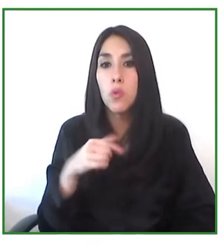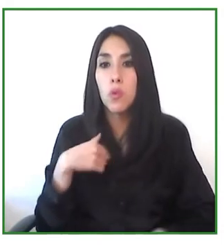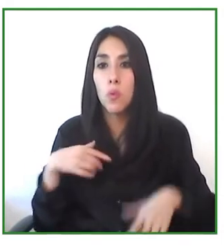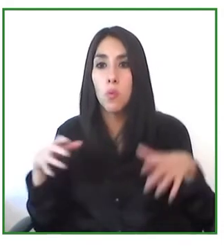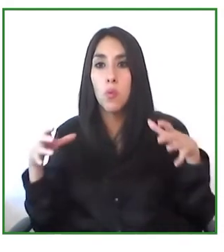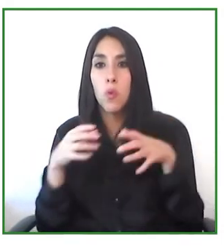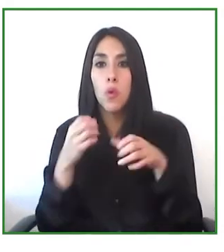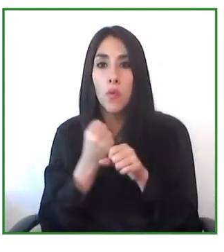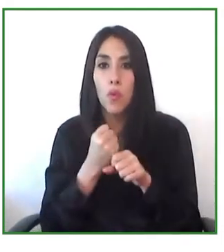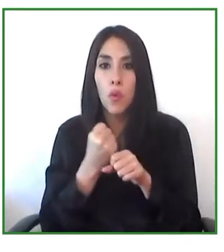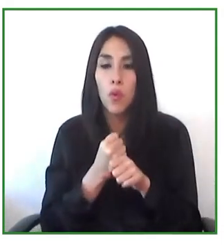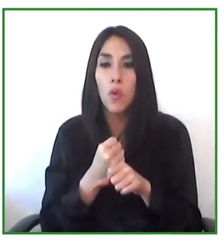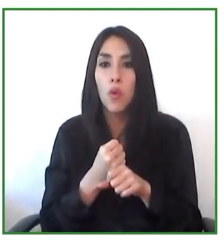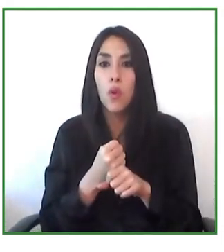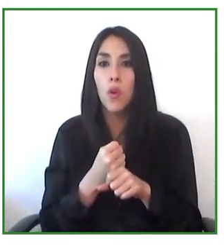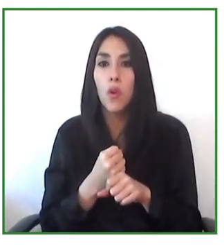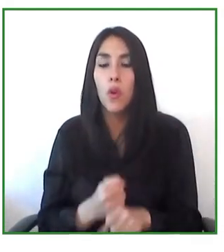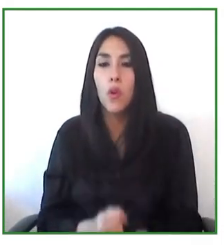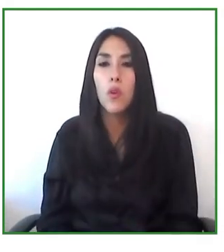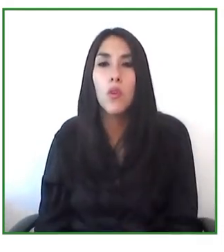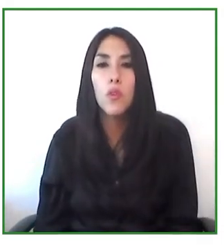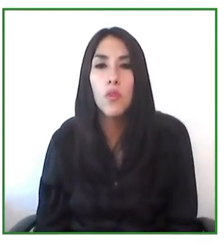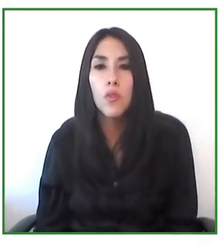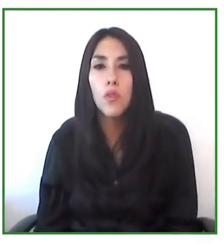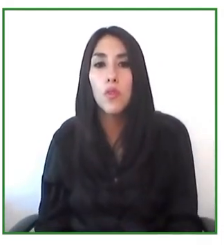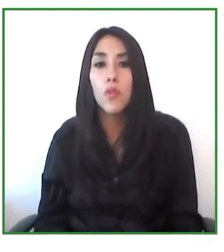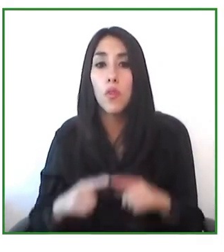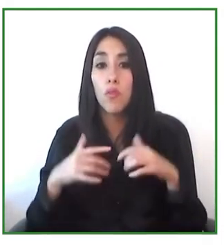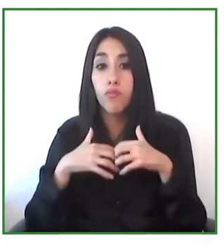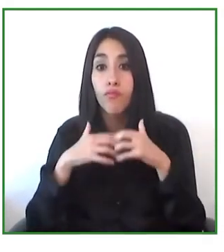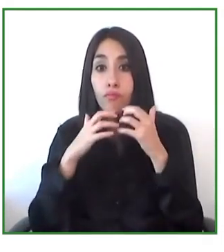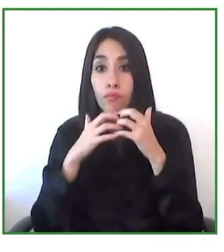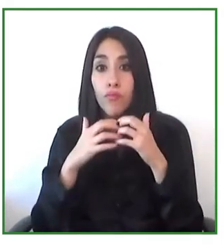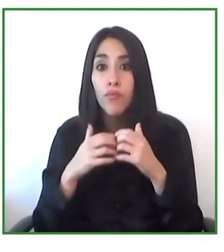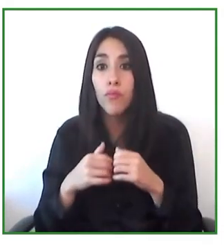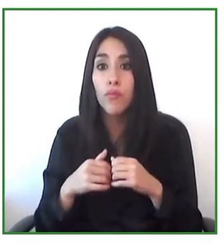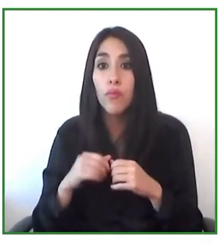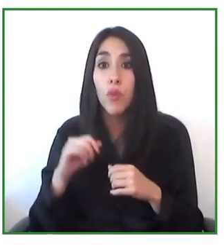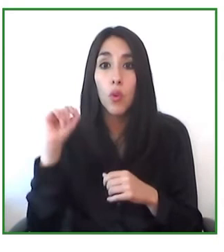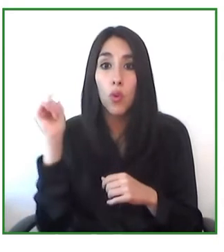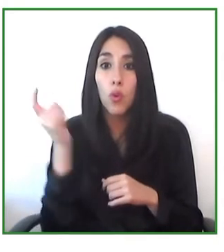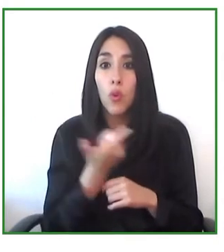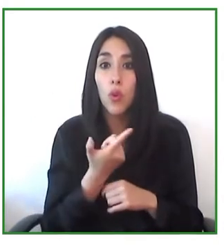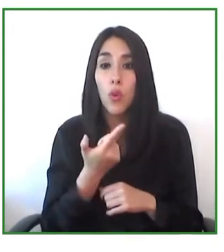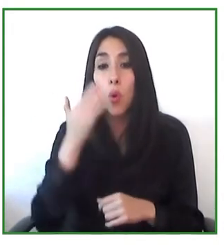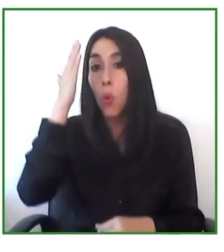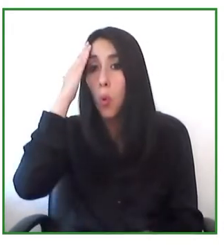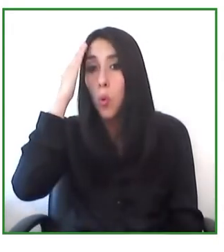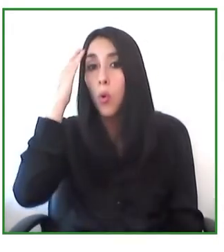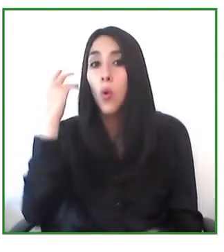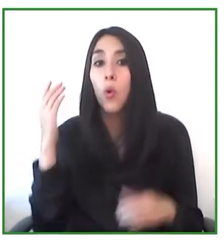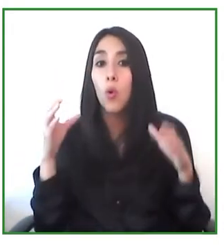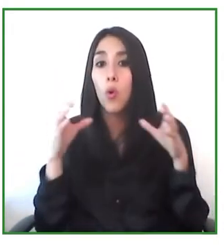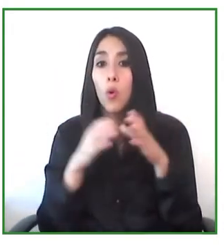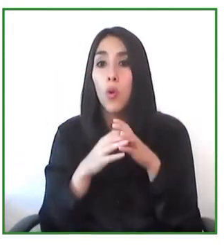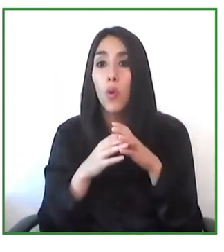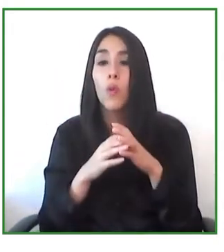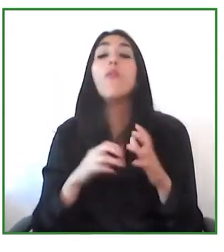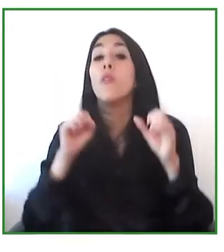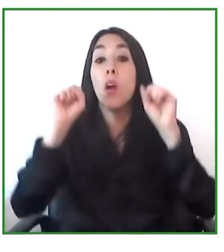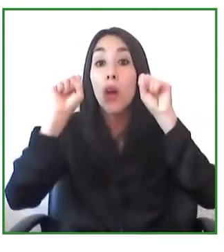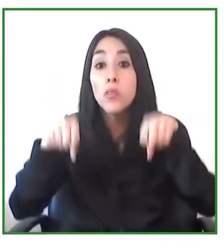afiance todos esos conocimientos y tenga más práctica, pero yo creo que ellos iban a ser capaces primero de formar a su propio relevo, es decir,